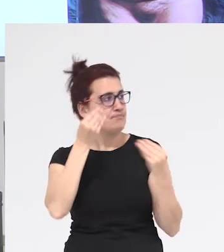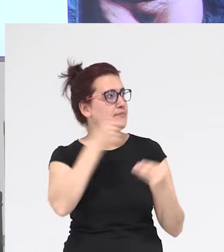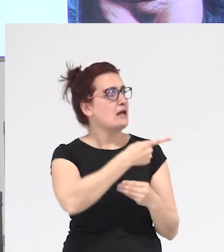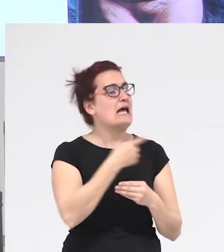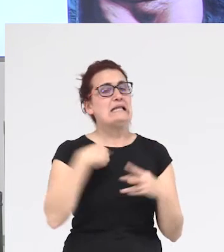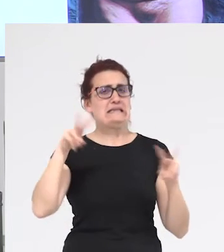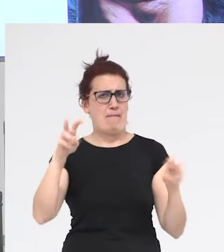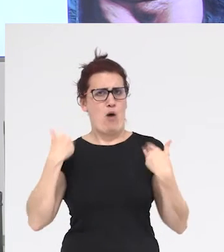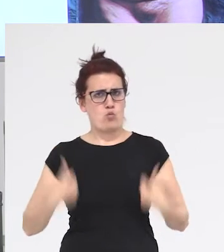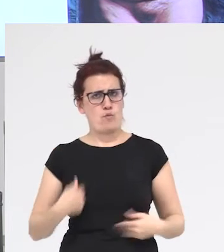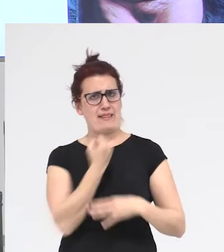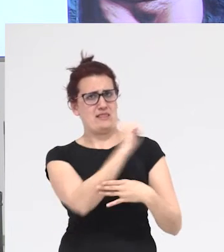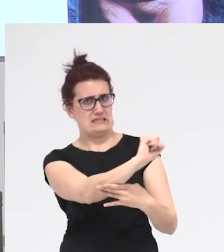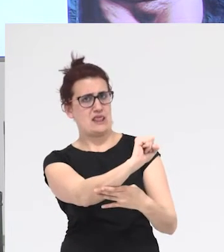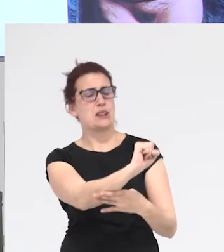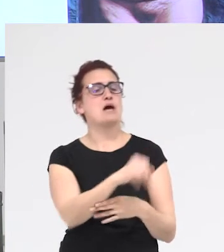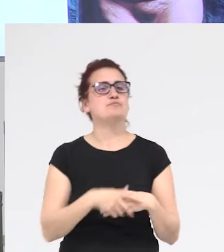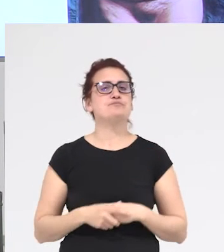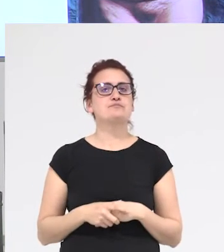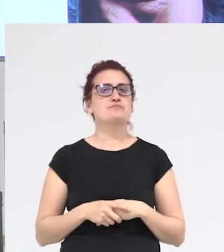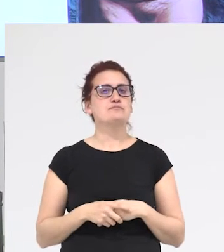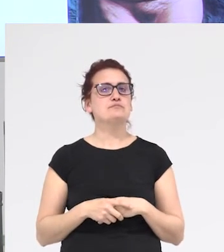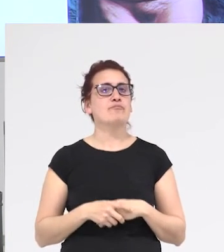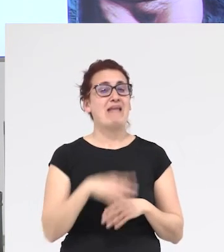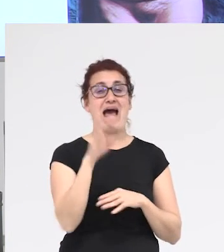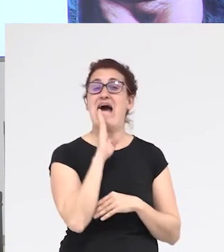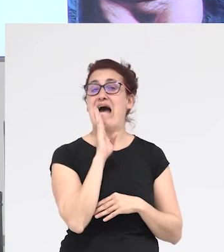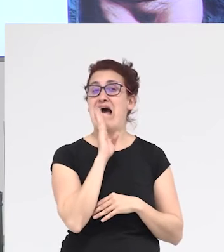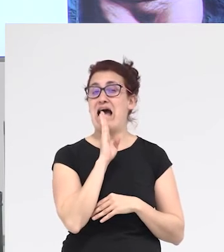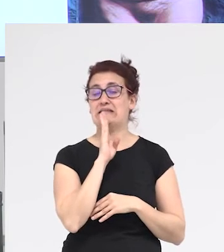disidencia corporal, antes les mostraba